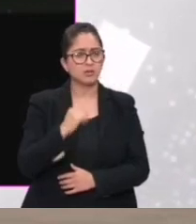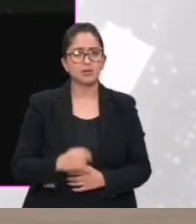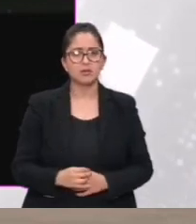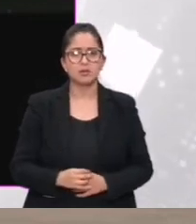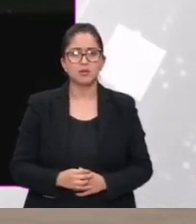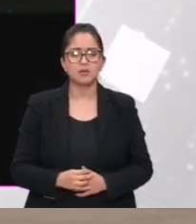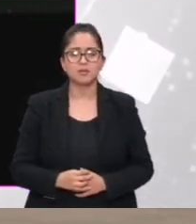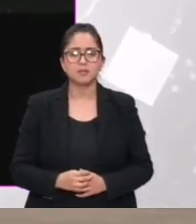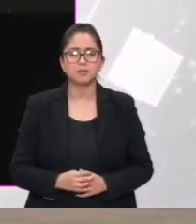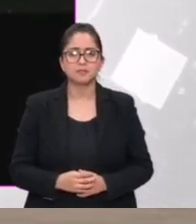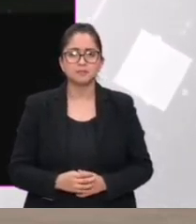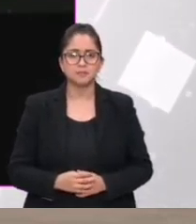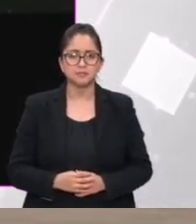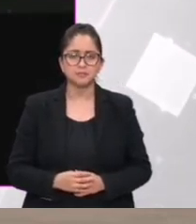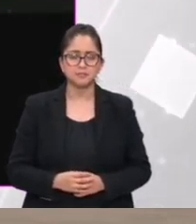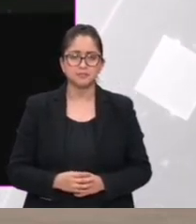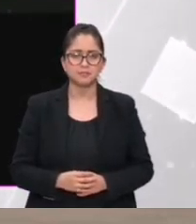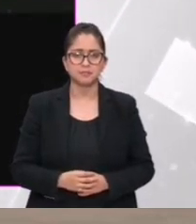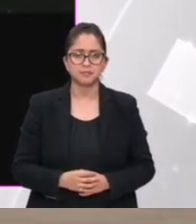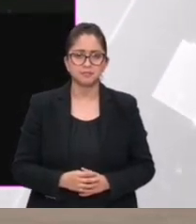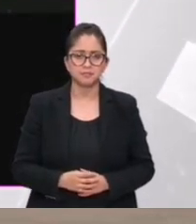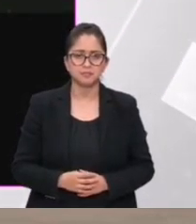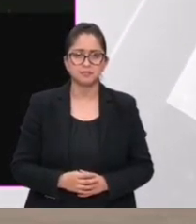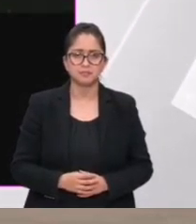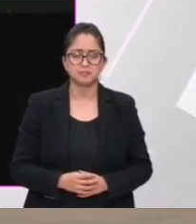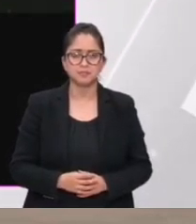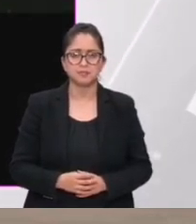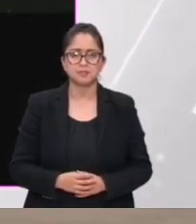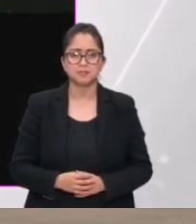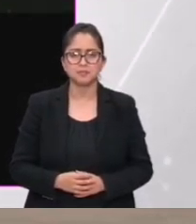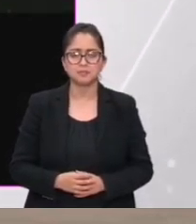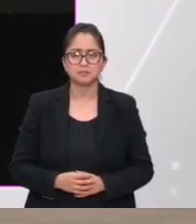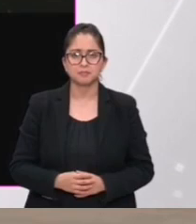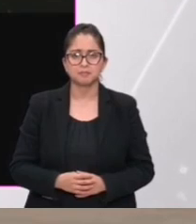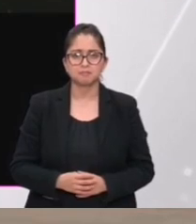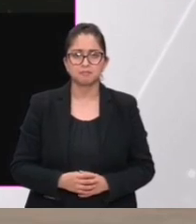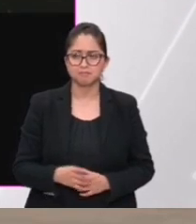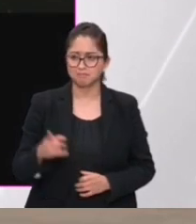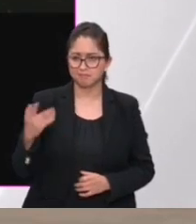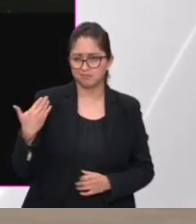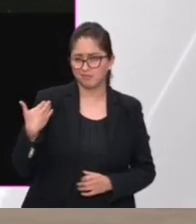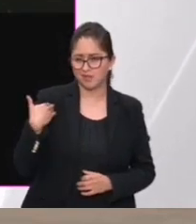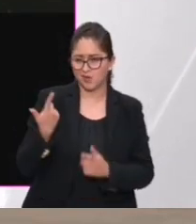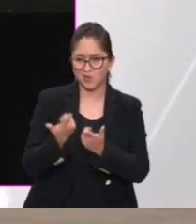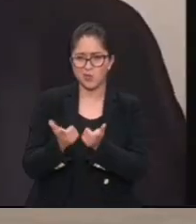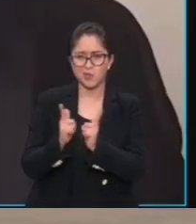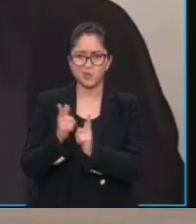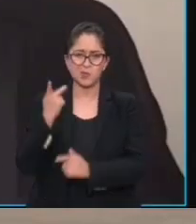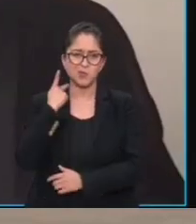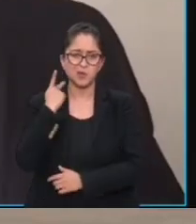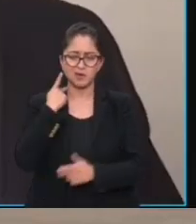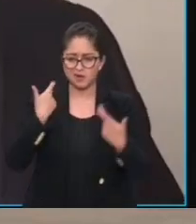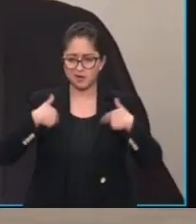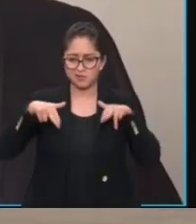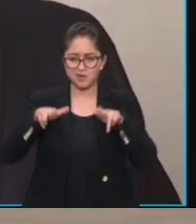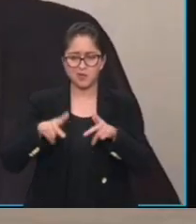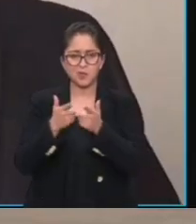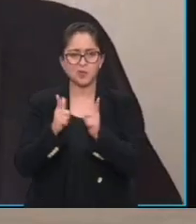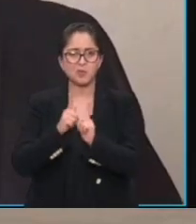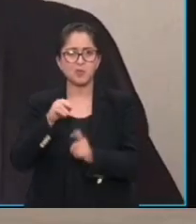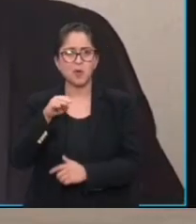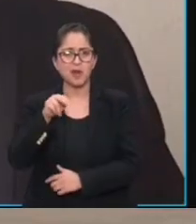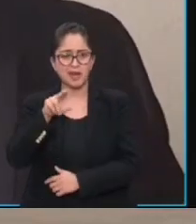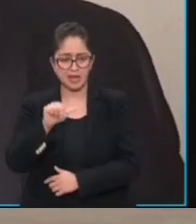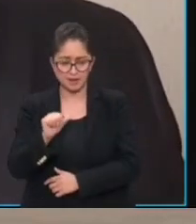Simplemente para señalar lo que se presentaba el representante Morena. Está muy claro, 3 años